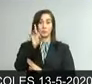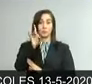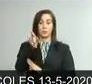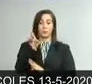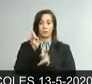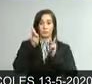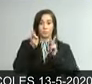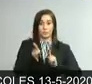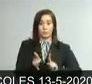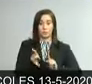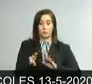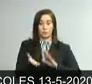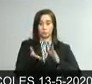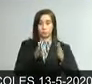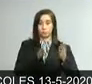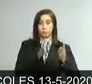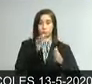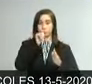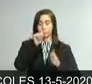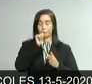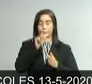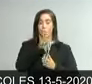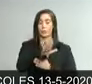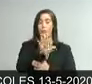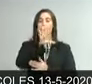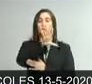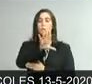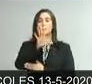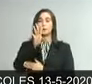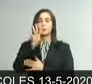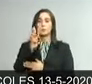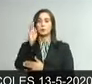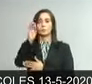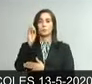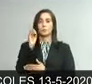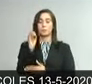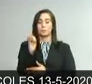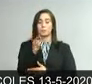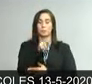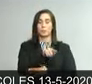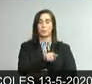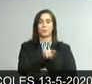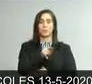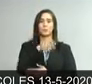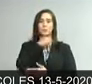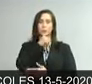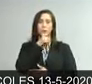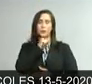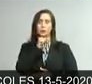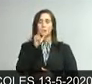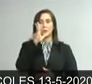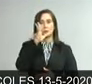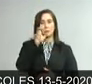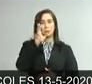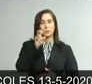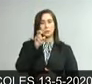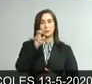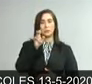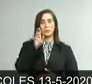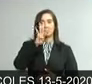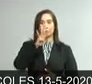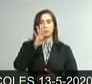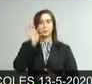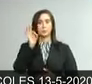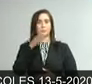el 54% de ellos está entre los 30 y los 49 años